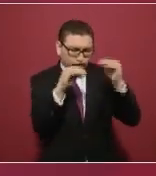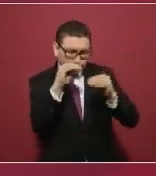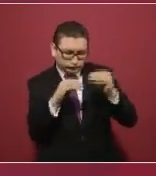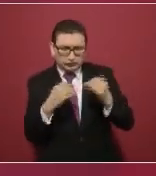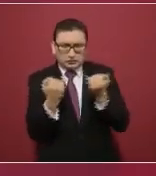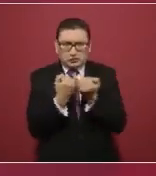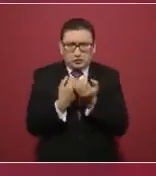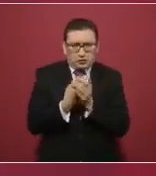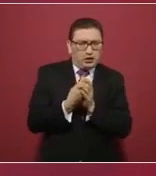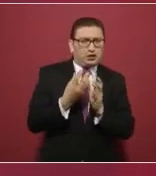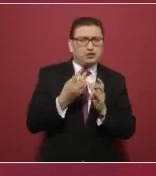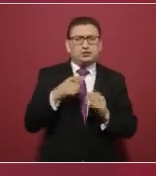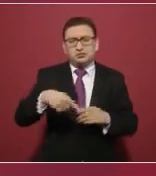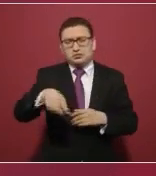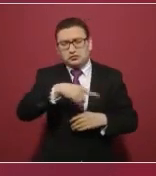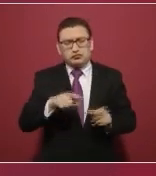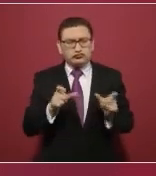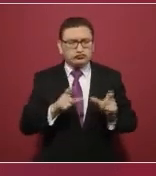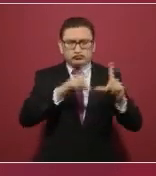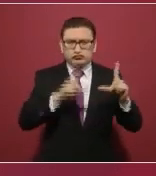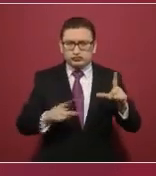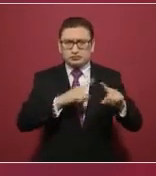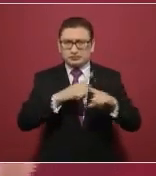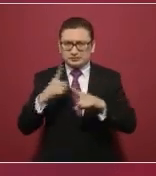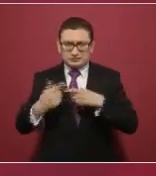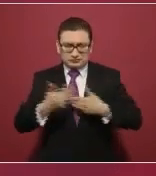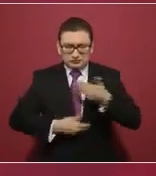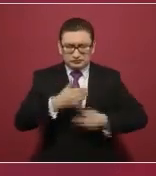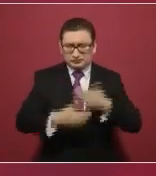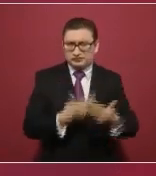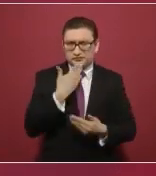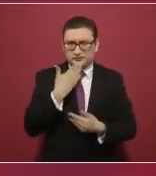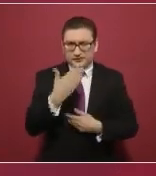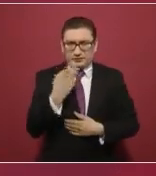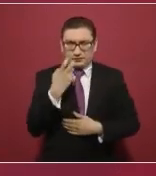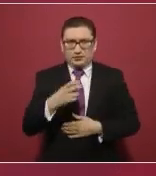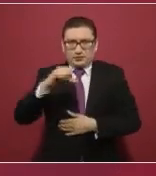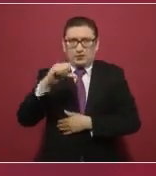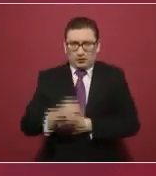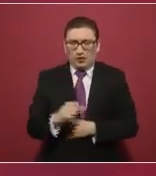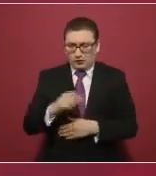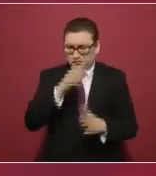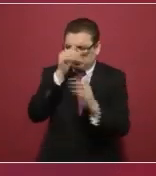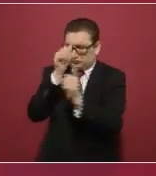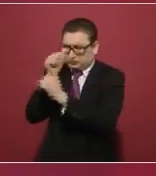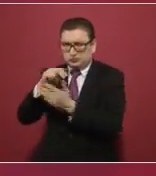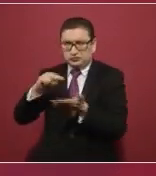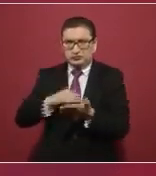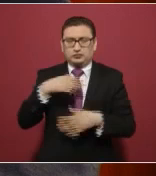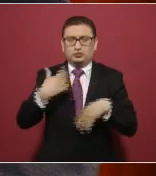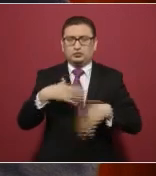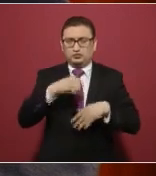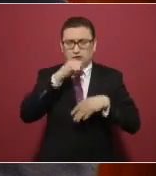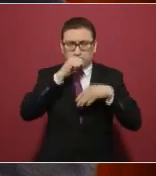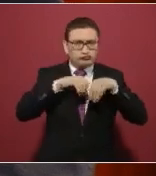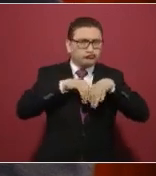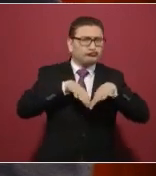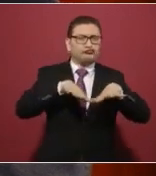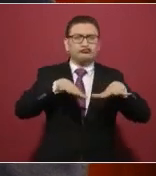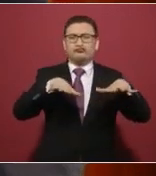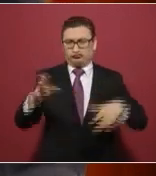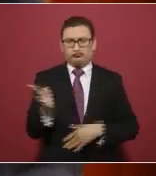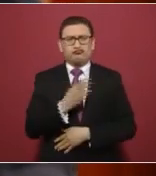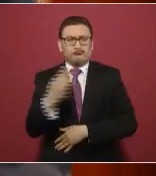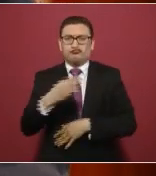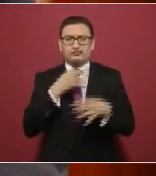e implementación de lo que acabo de decir? De eso se trata el convenio del día de hoy y creo que es una gran noticia para todo México